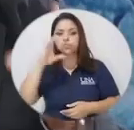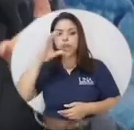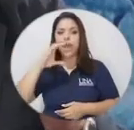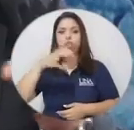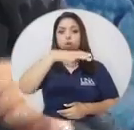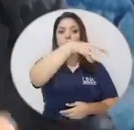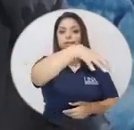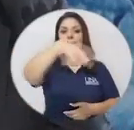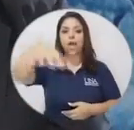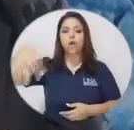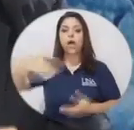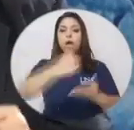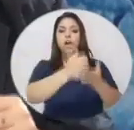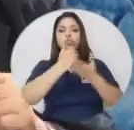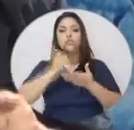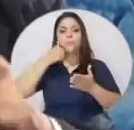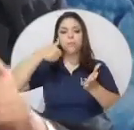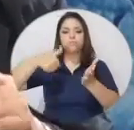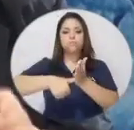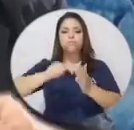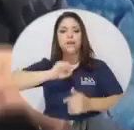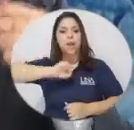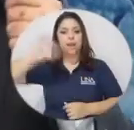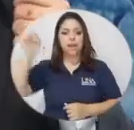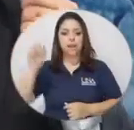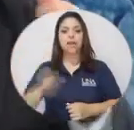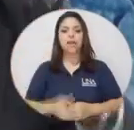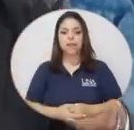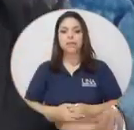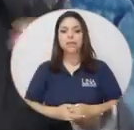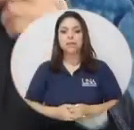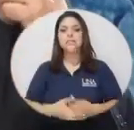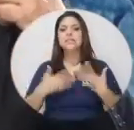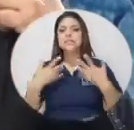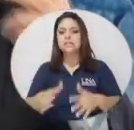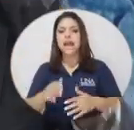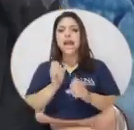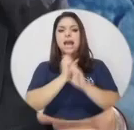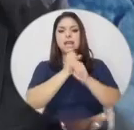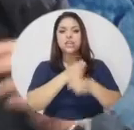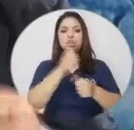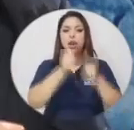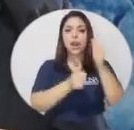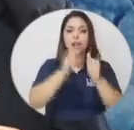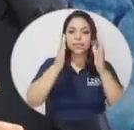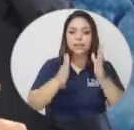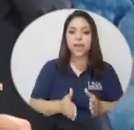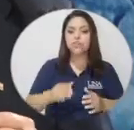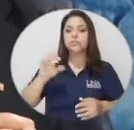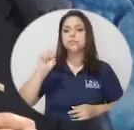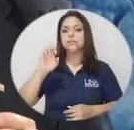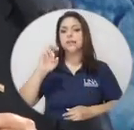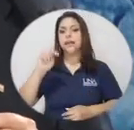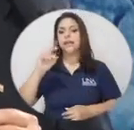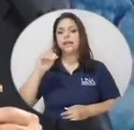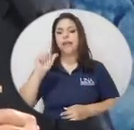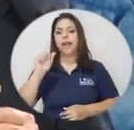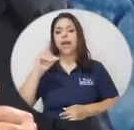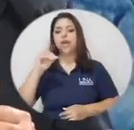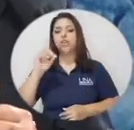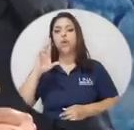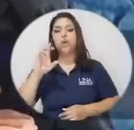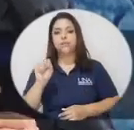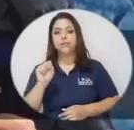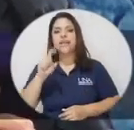pueden determinar esa votación. Tienen que haber dado el mensaje a candidatos a senadores, candidatos a diferentes cosas, tienen que amarrarme la